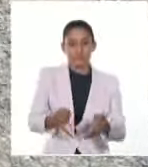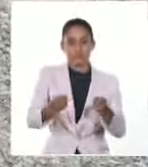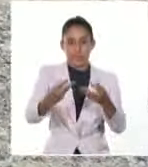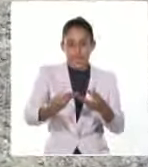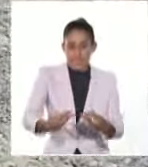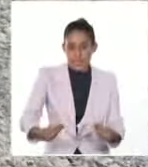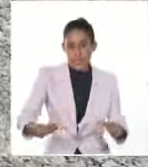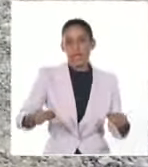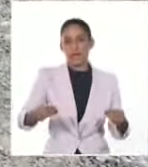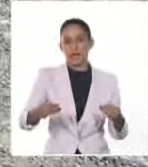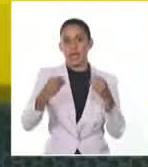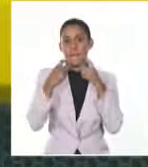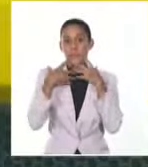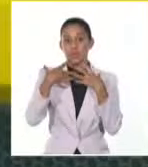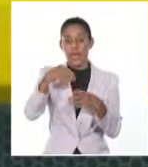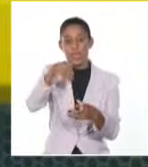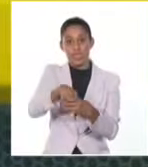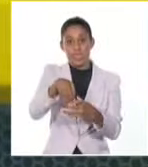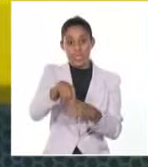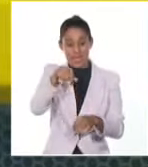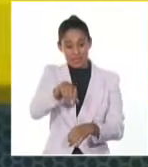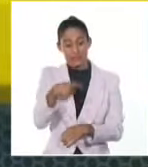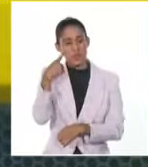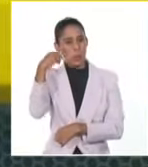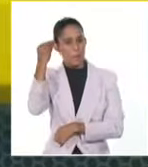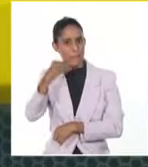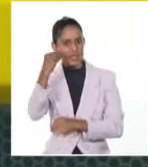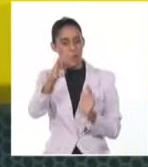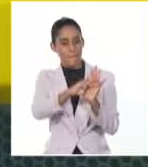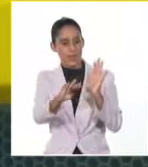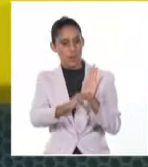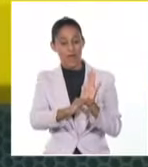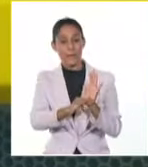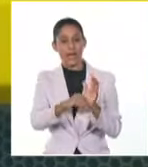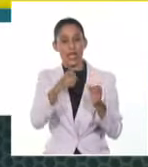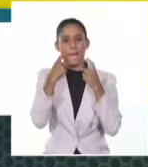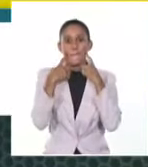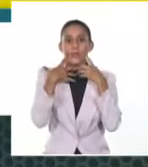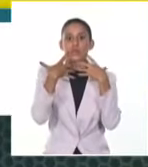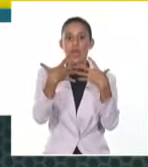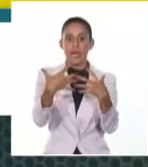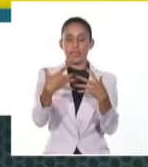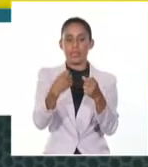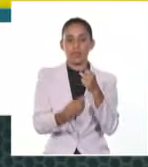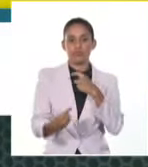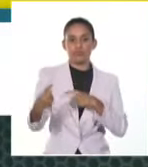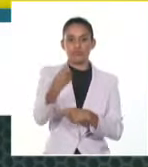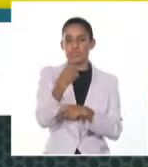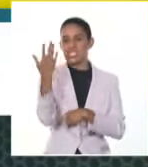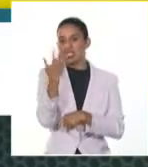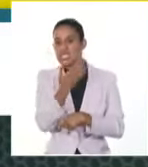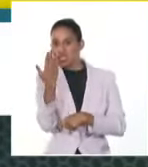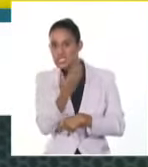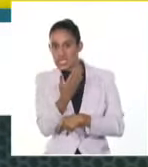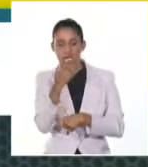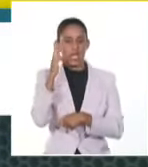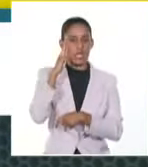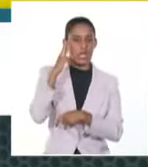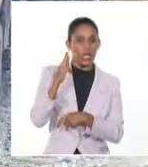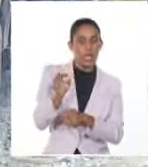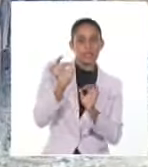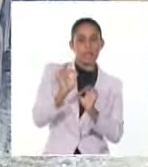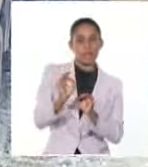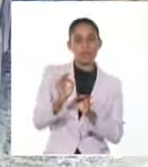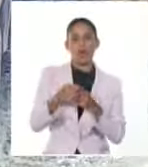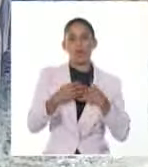propuesta de ellos. Es decir, esa fortaleza que es de los programas importantes del trasvase, ideado por nuestro invicto comandante en jefe y el seguimiento